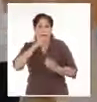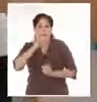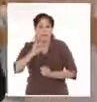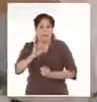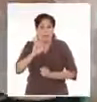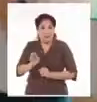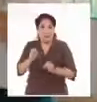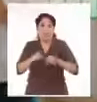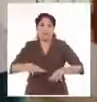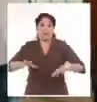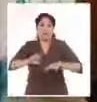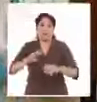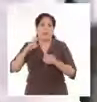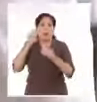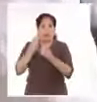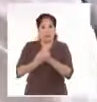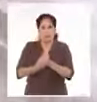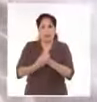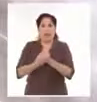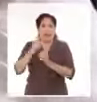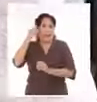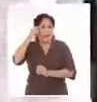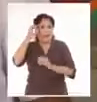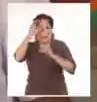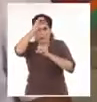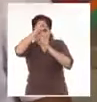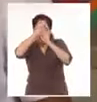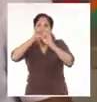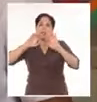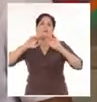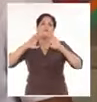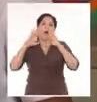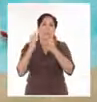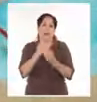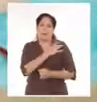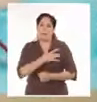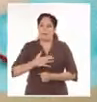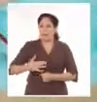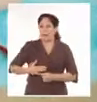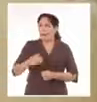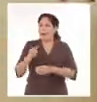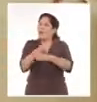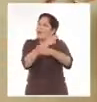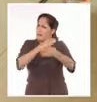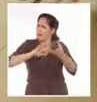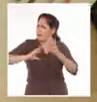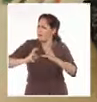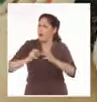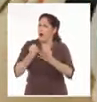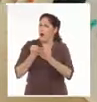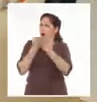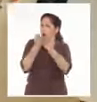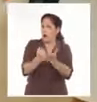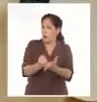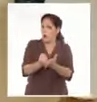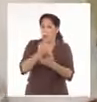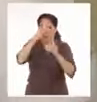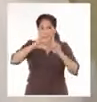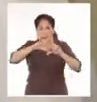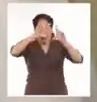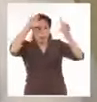en situación de discapacidad intelectual y sus familias, sensibiliza hacia la diversidad y contribuye a hacer de Cuba